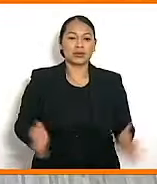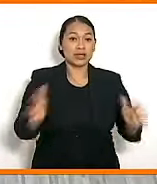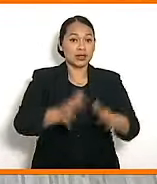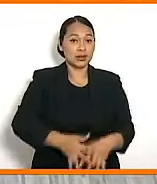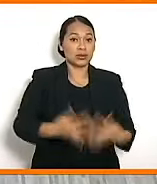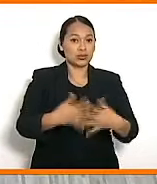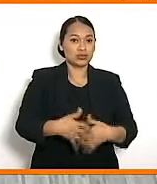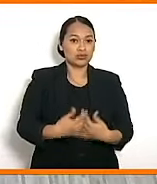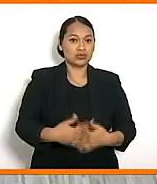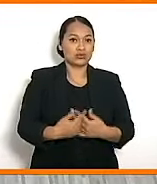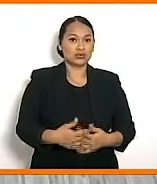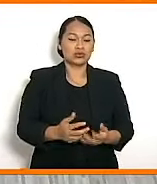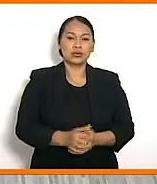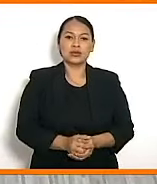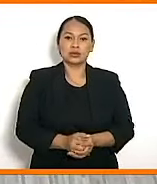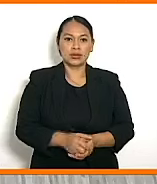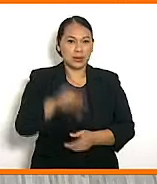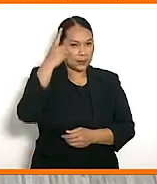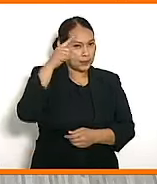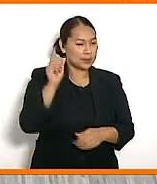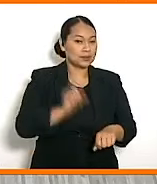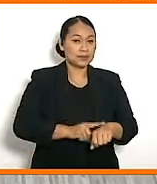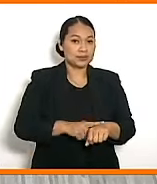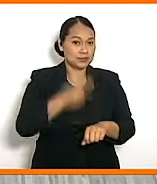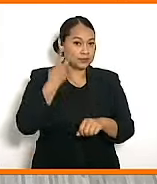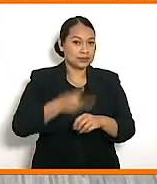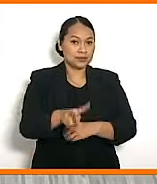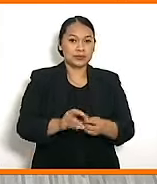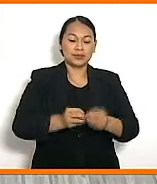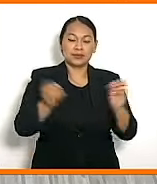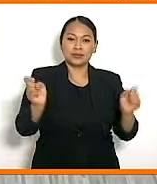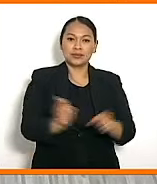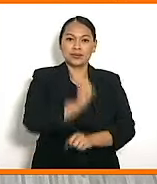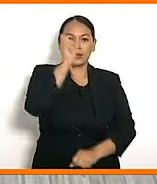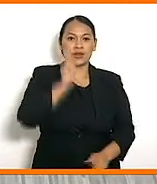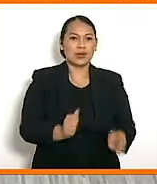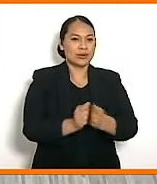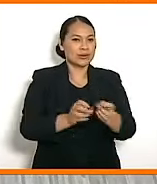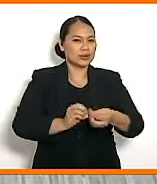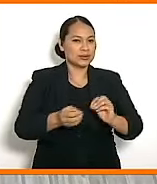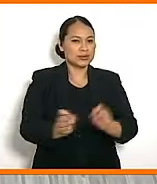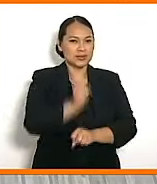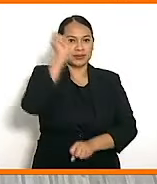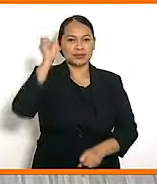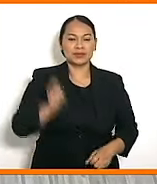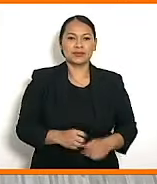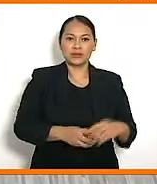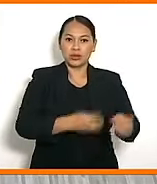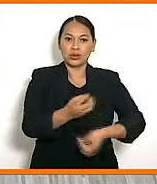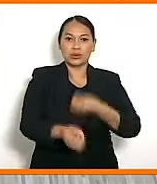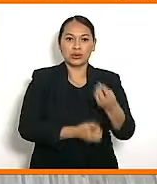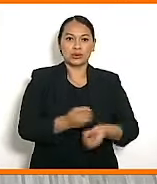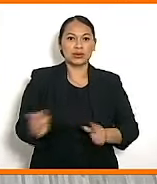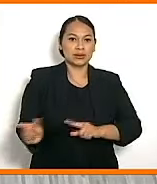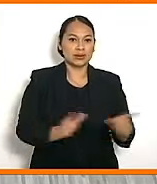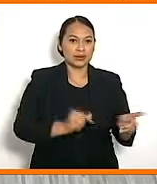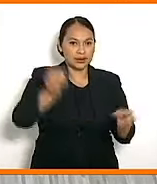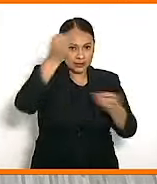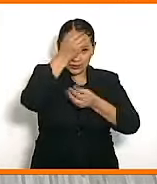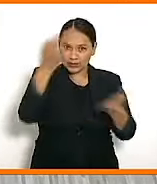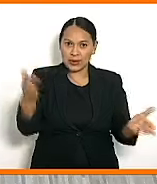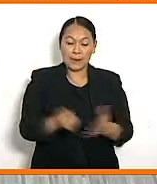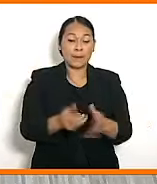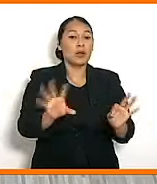esferas al juego para poder conocer esos dos dígitos que forman tu número ganador. Pero mientras esas se mezclan, te comento que la familia